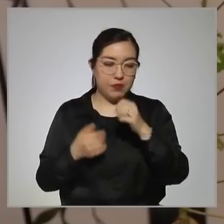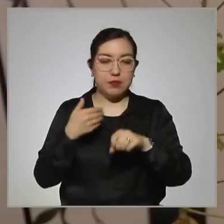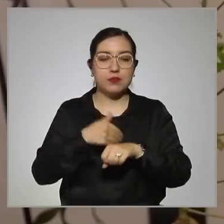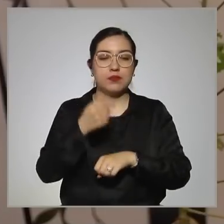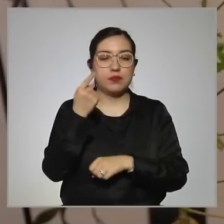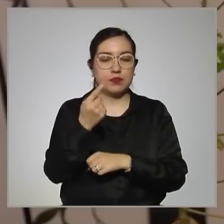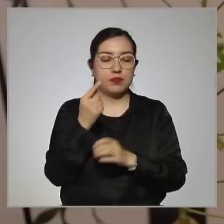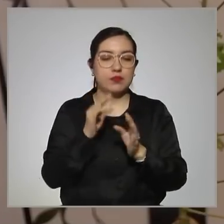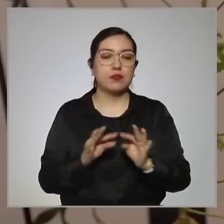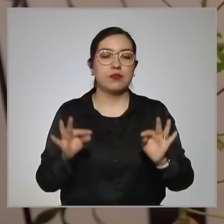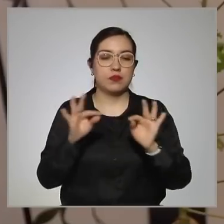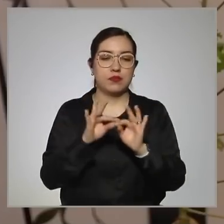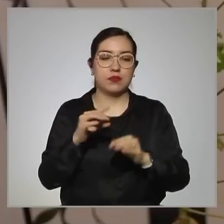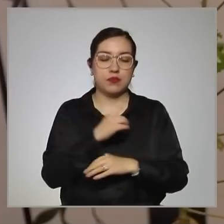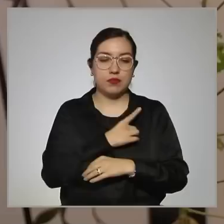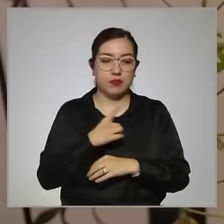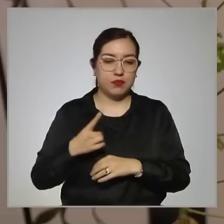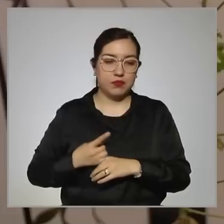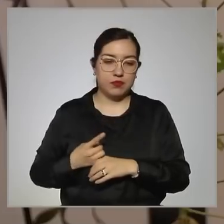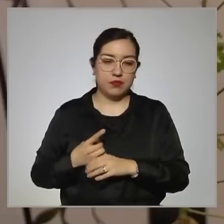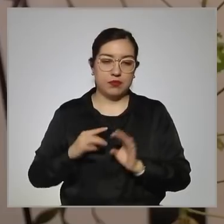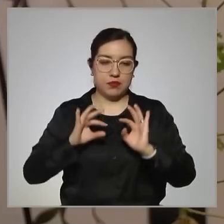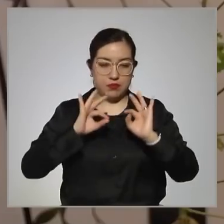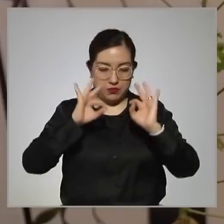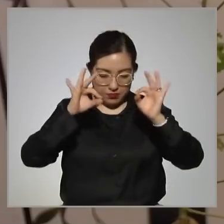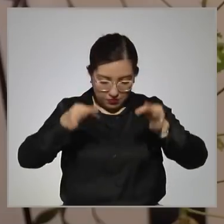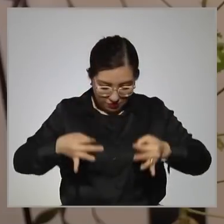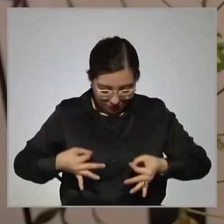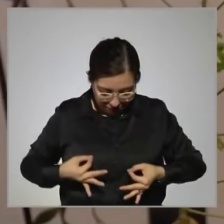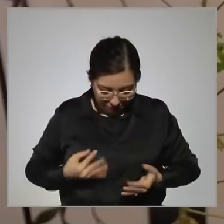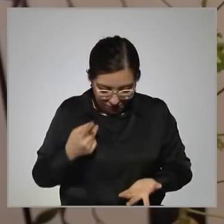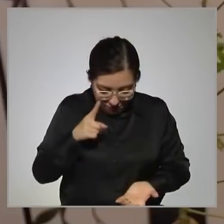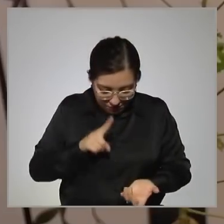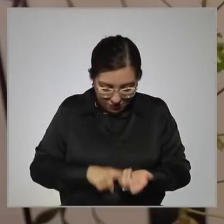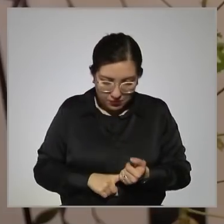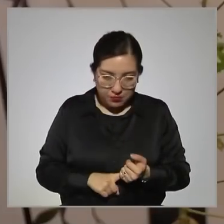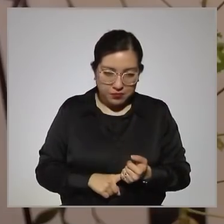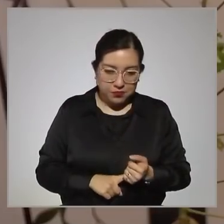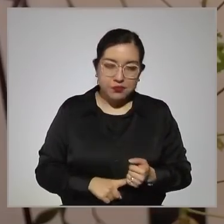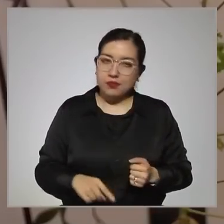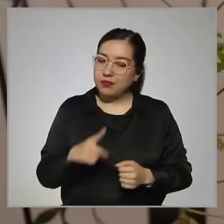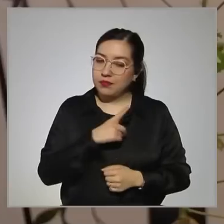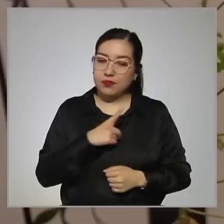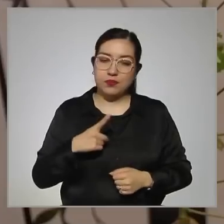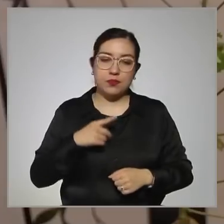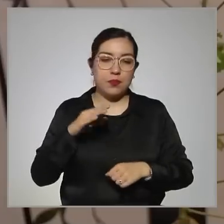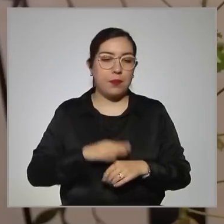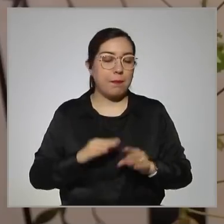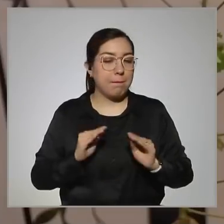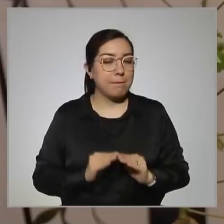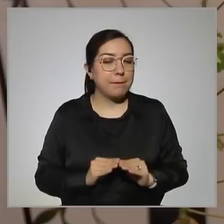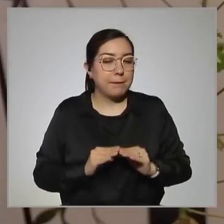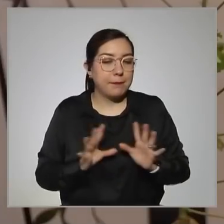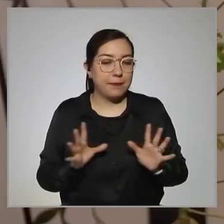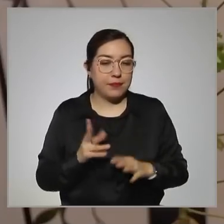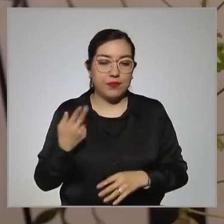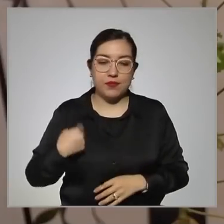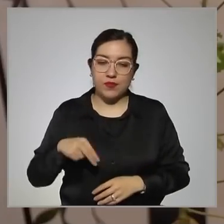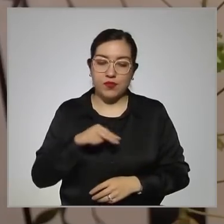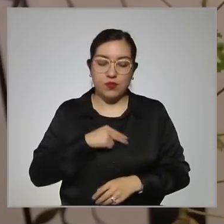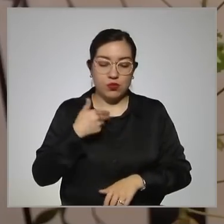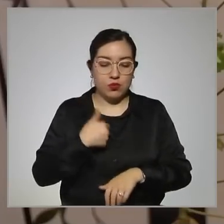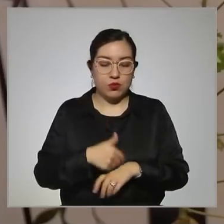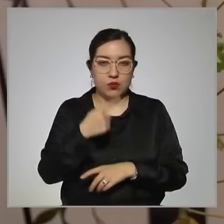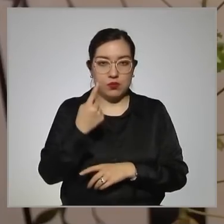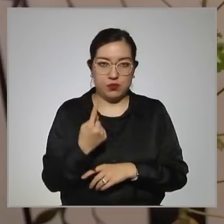1, hacer un viaje no hacia afuera, sino hacia adentro. Tener claridad con uno mismo es el paso número